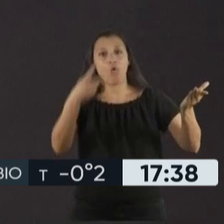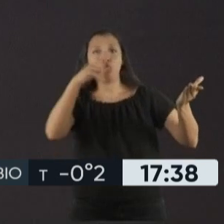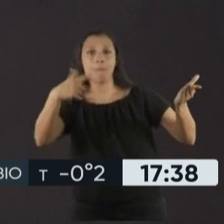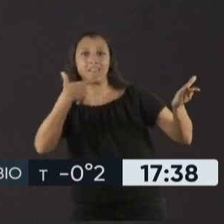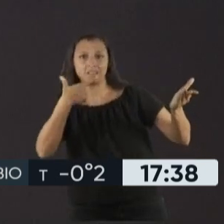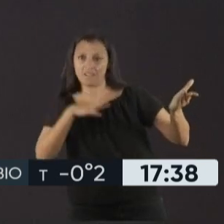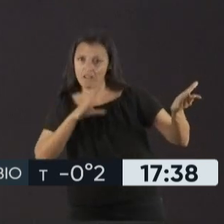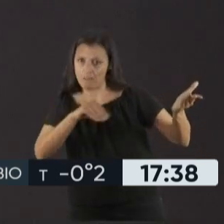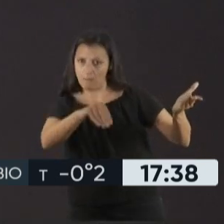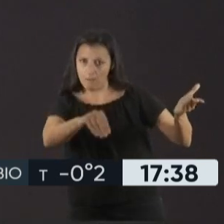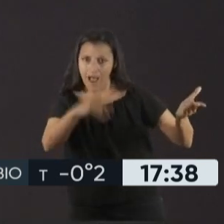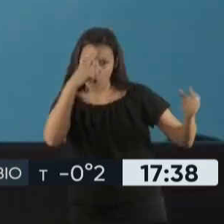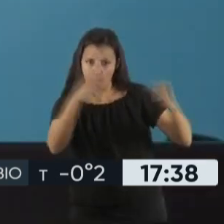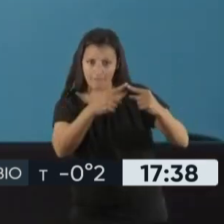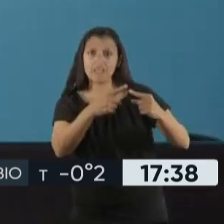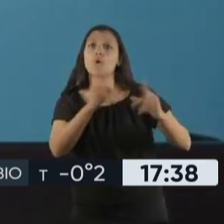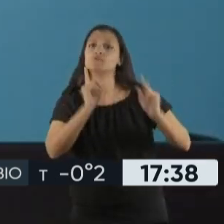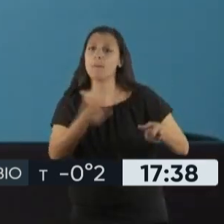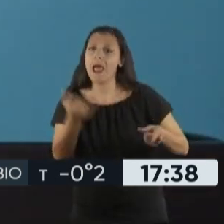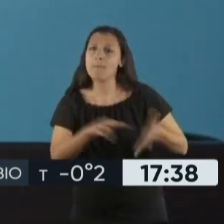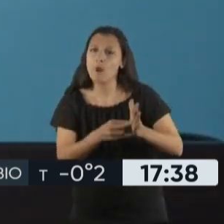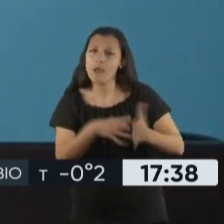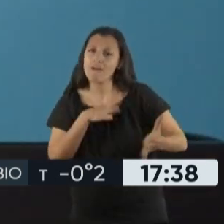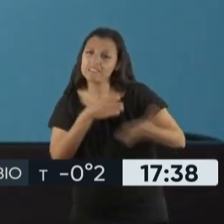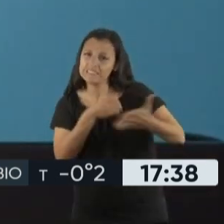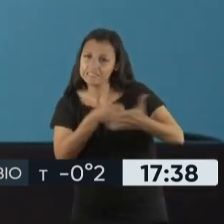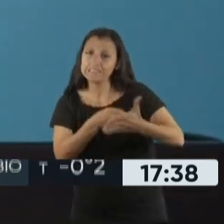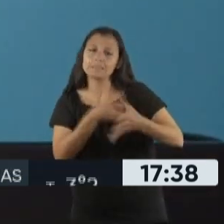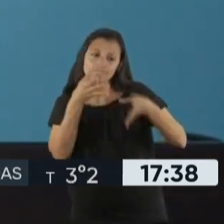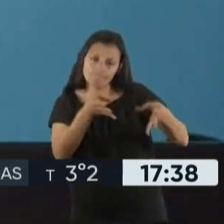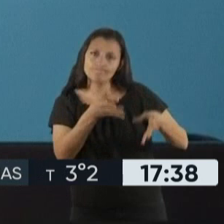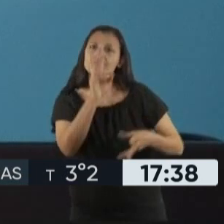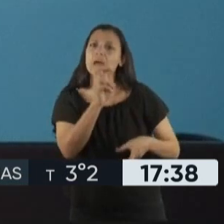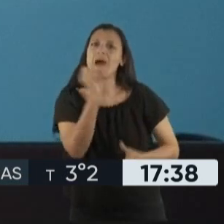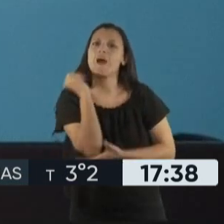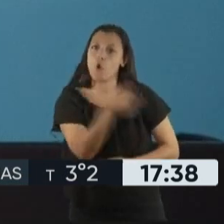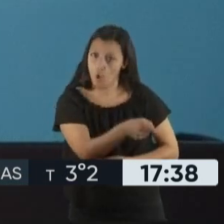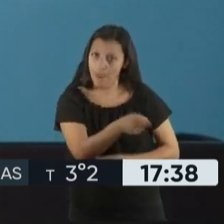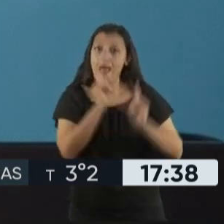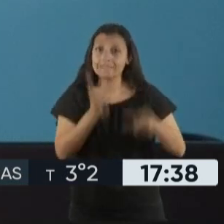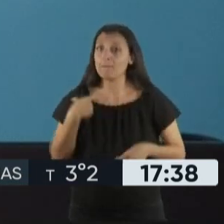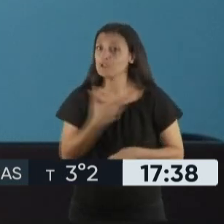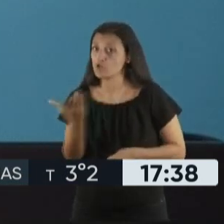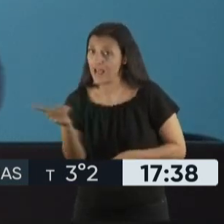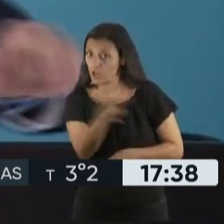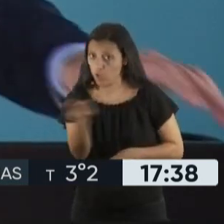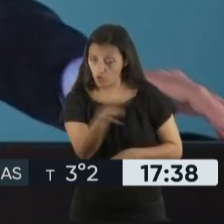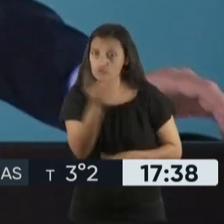grandes desafíos y aún con grandes problemas por atacar desde el punto de vista económico y desde el punto de vista